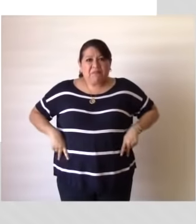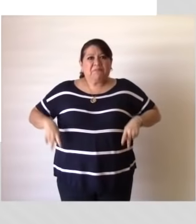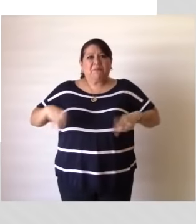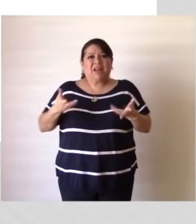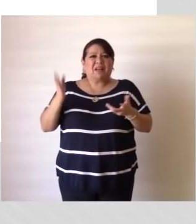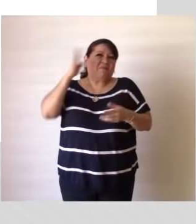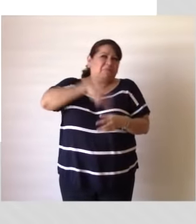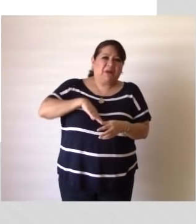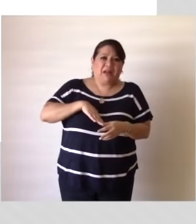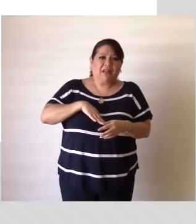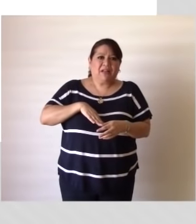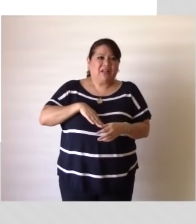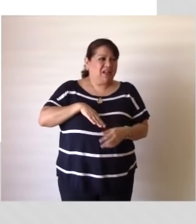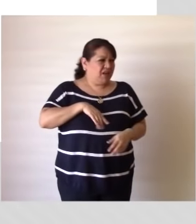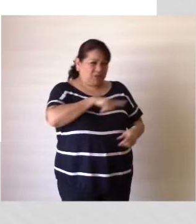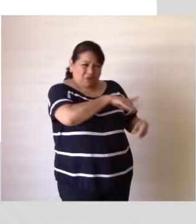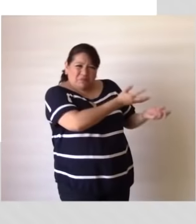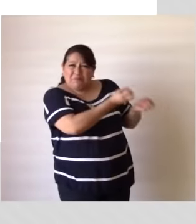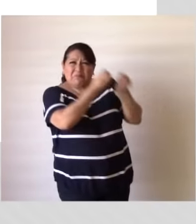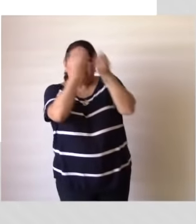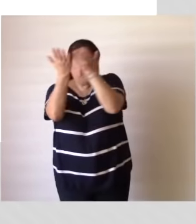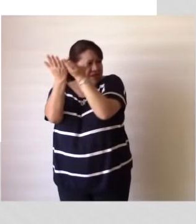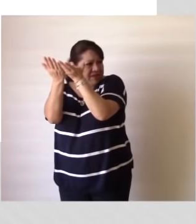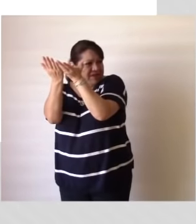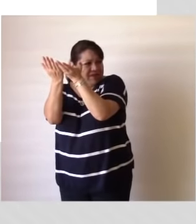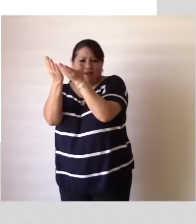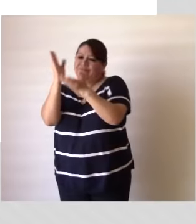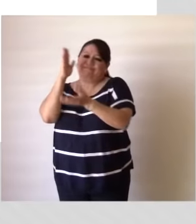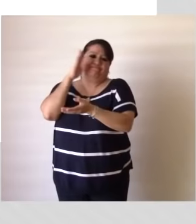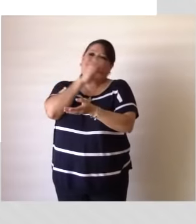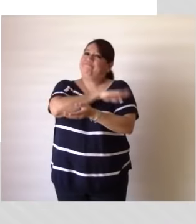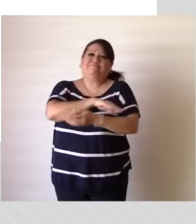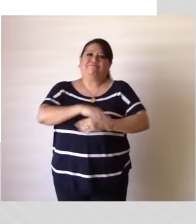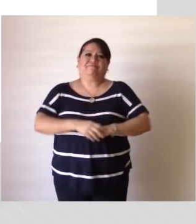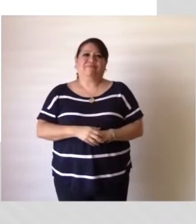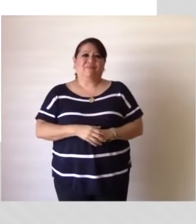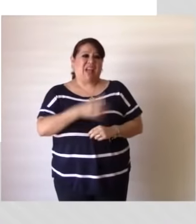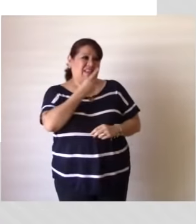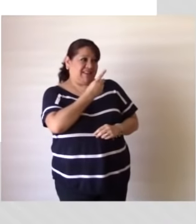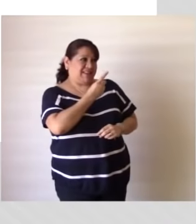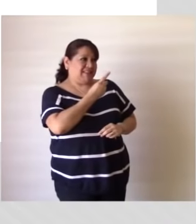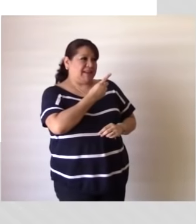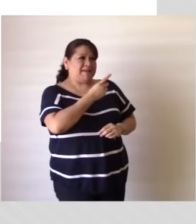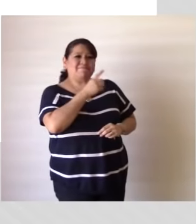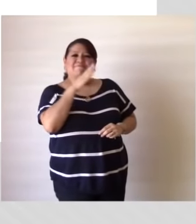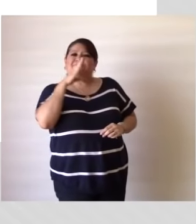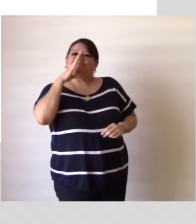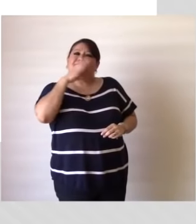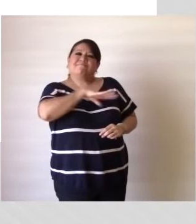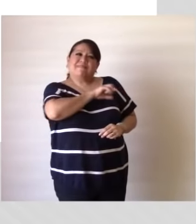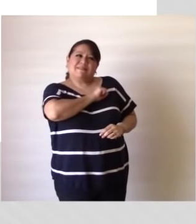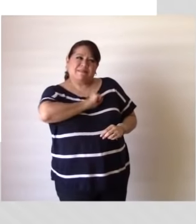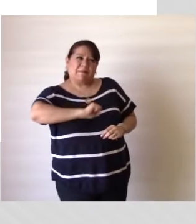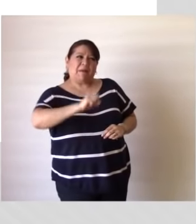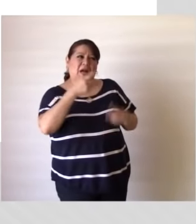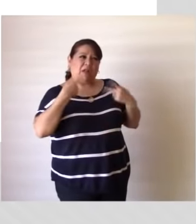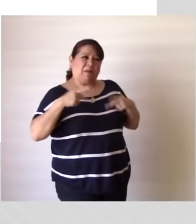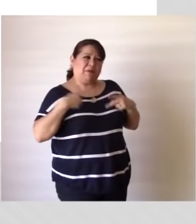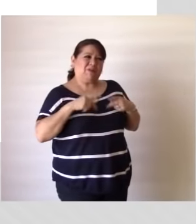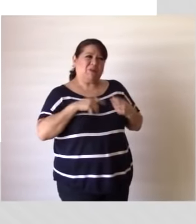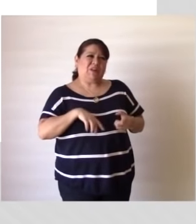eso de vuestra mano dice jehová maldito el que engaña el que teniendo